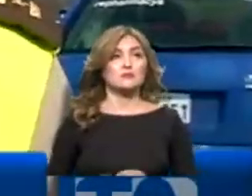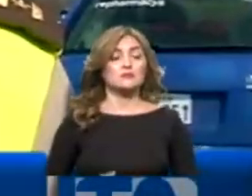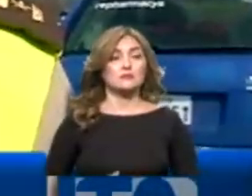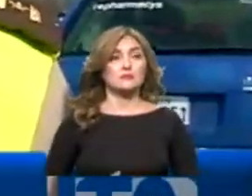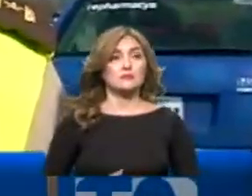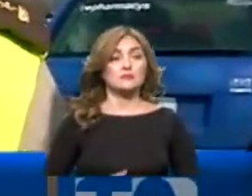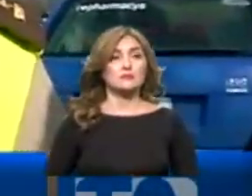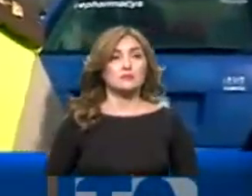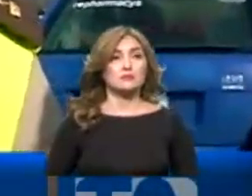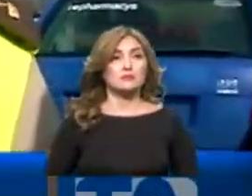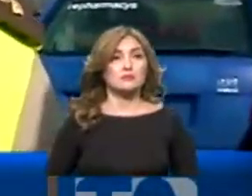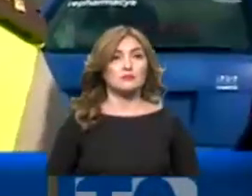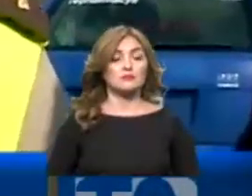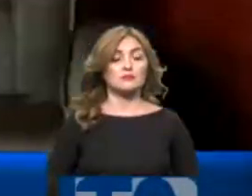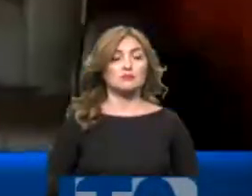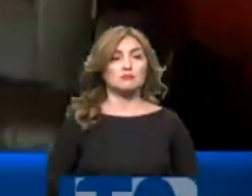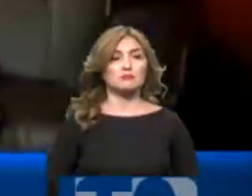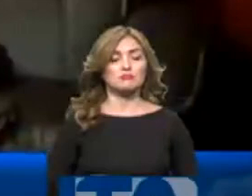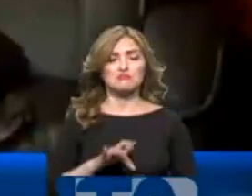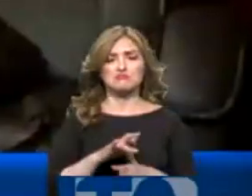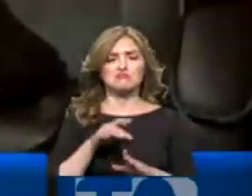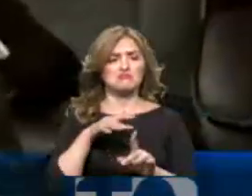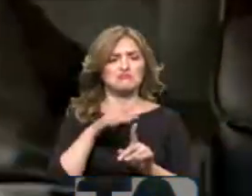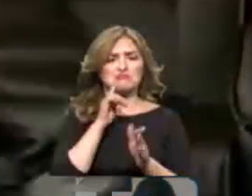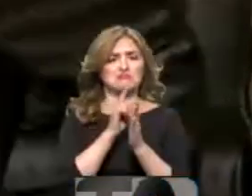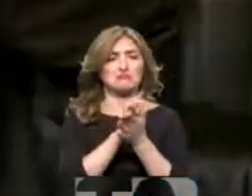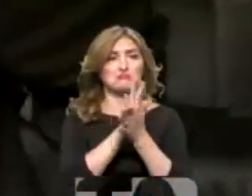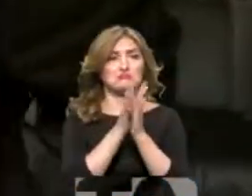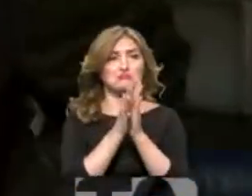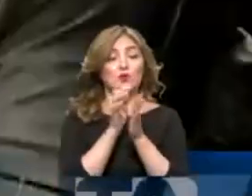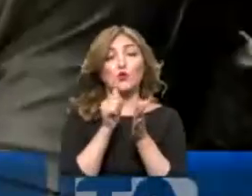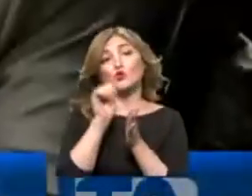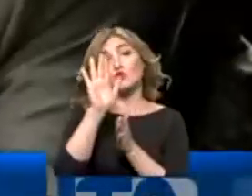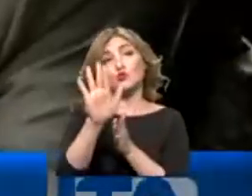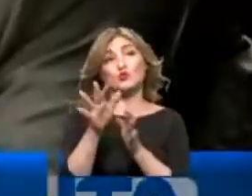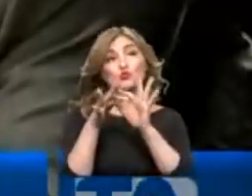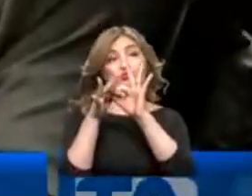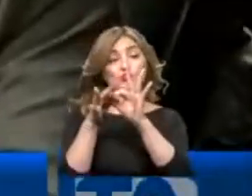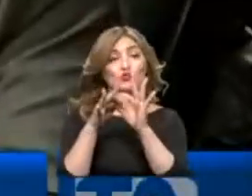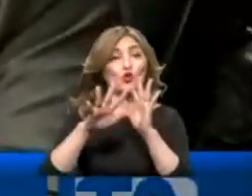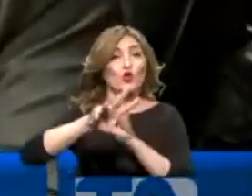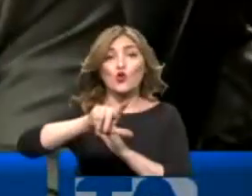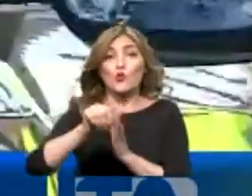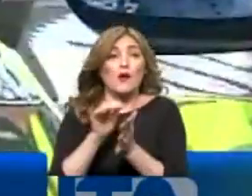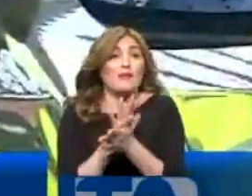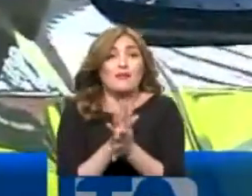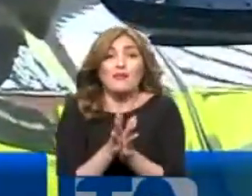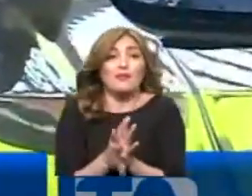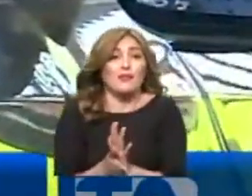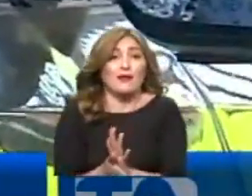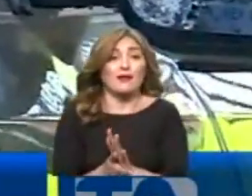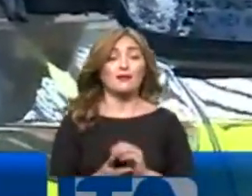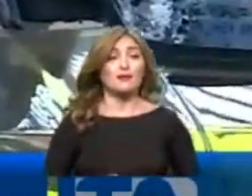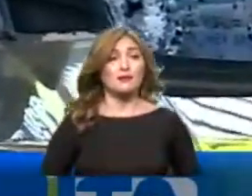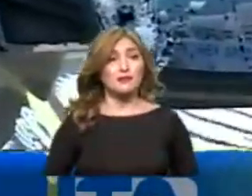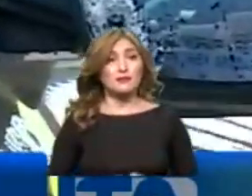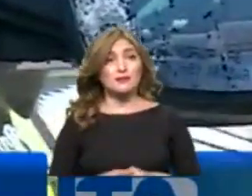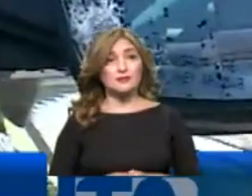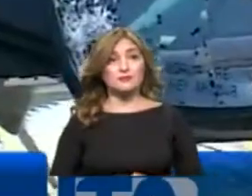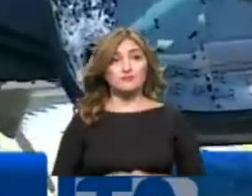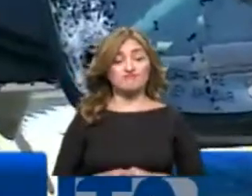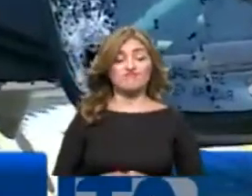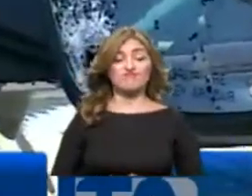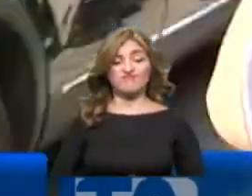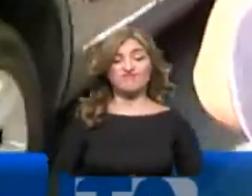así medio controversial. Al abogado Raúl Llerena y a su colaborador no les robaron. Por la forma como ocurrieron los hechos,